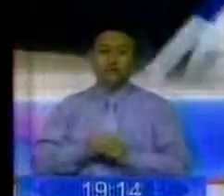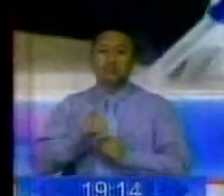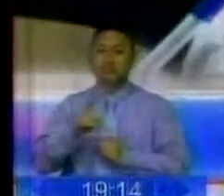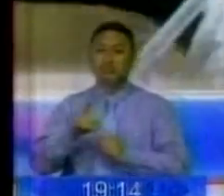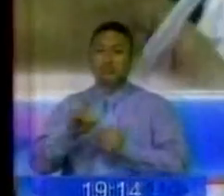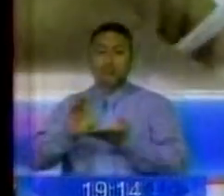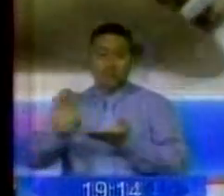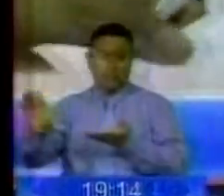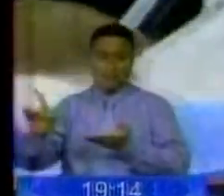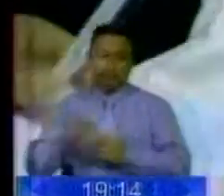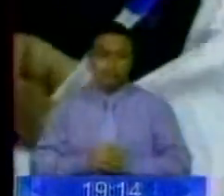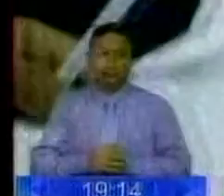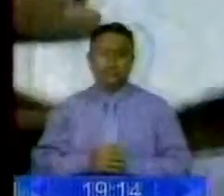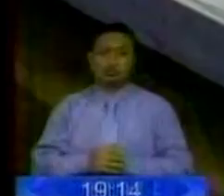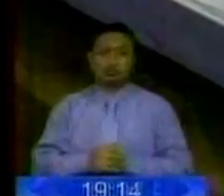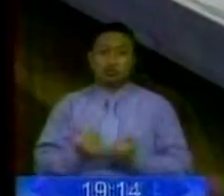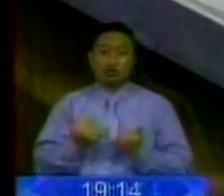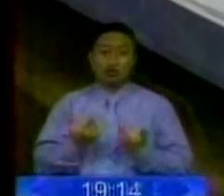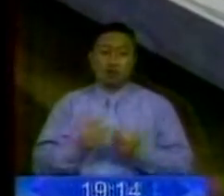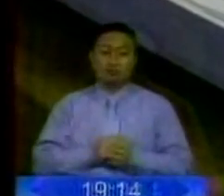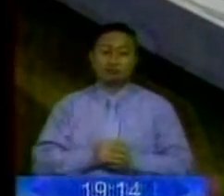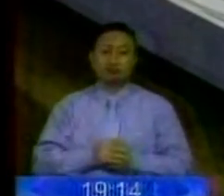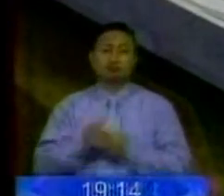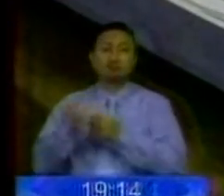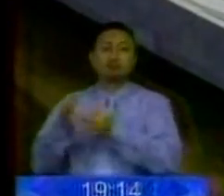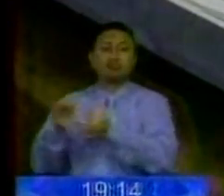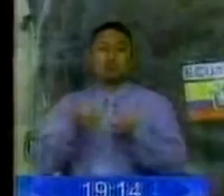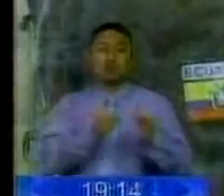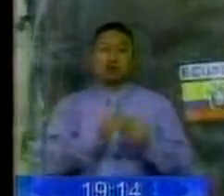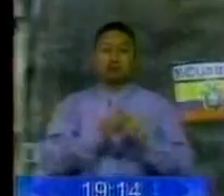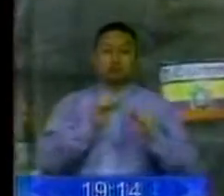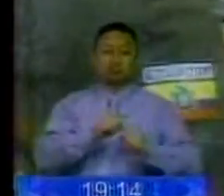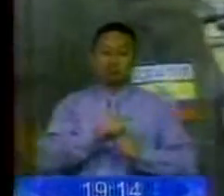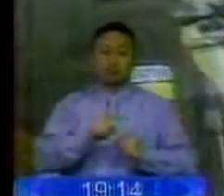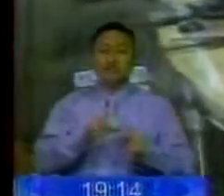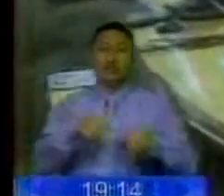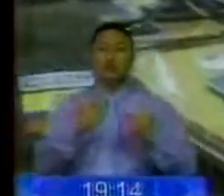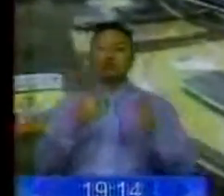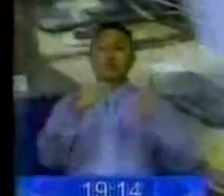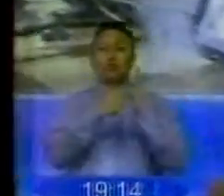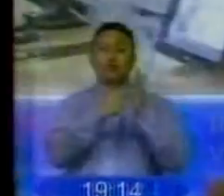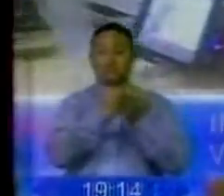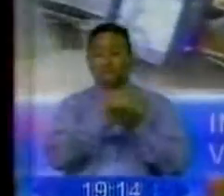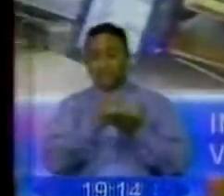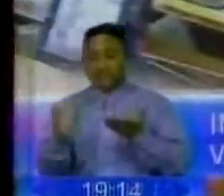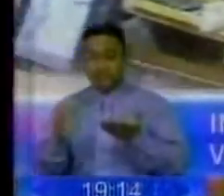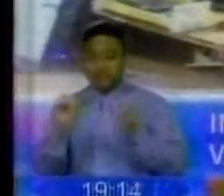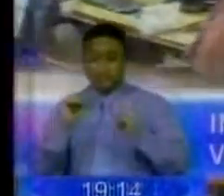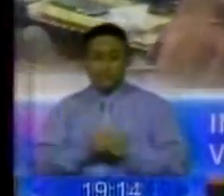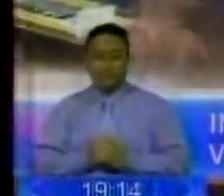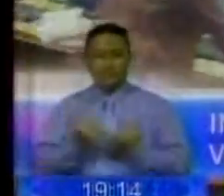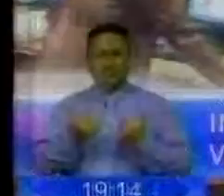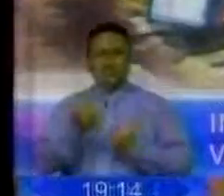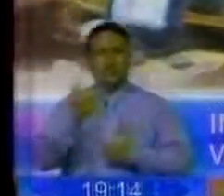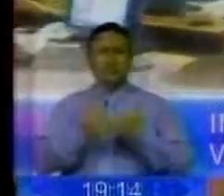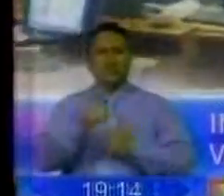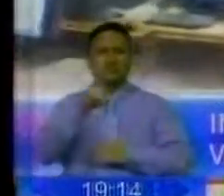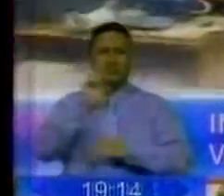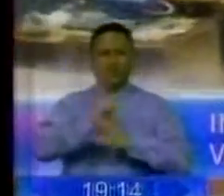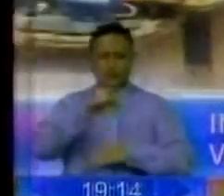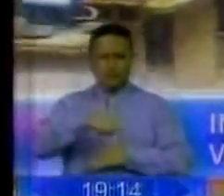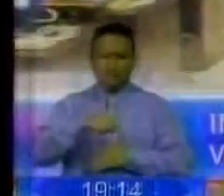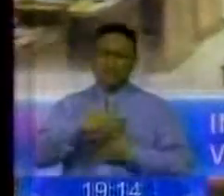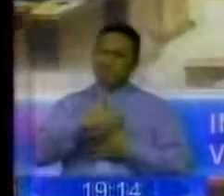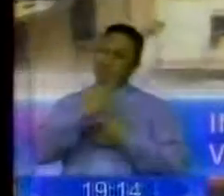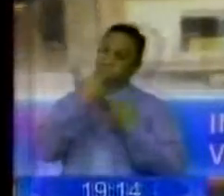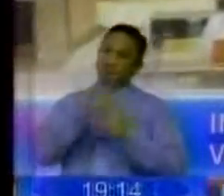decidan. Hasta este momento se han abierto dos vías legales para poder dar paso a la eliminación de este impuesto, que ha causado malestar en los ciudadanos,